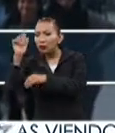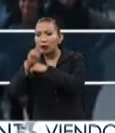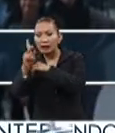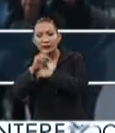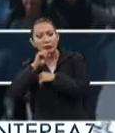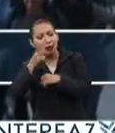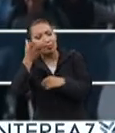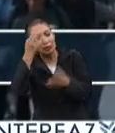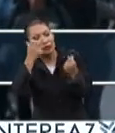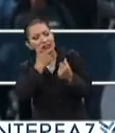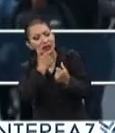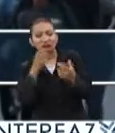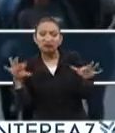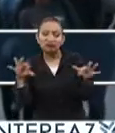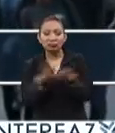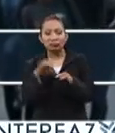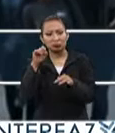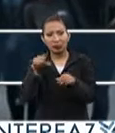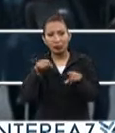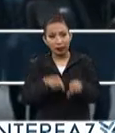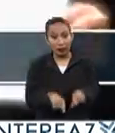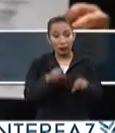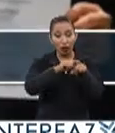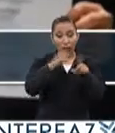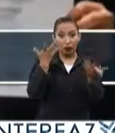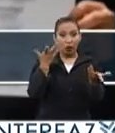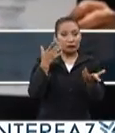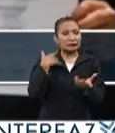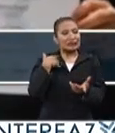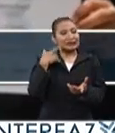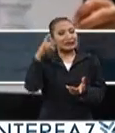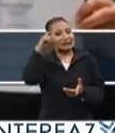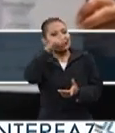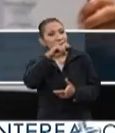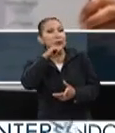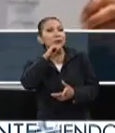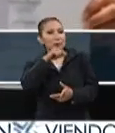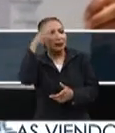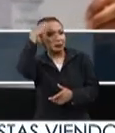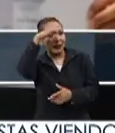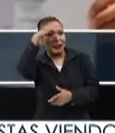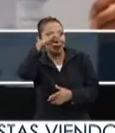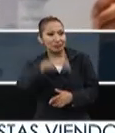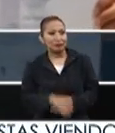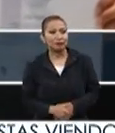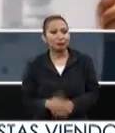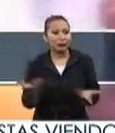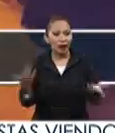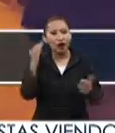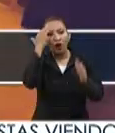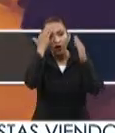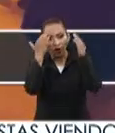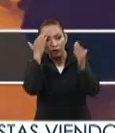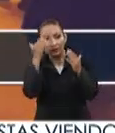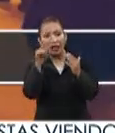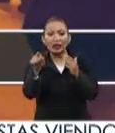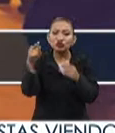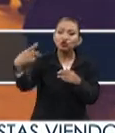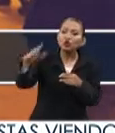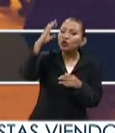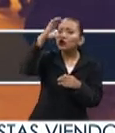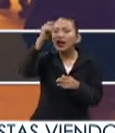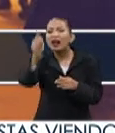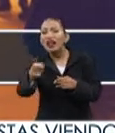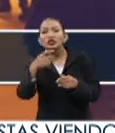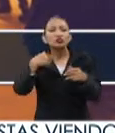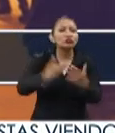nacionalidades también, entonces era al mismo tiempo el reto, pero también la experiencia como tal, tanto de conocer de ellos, de sus